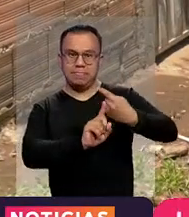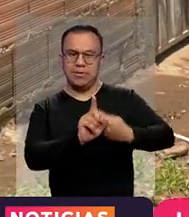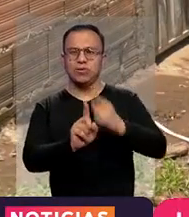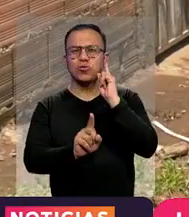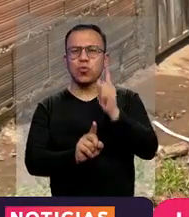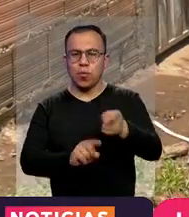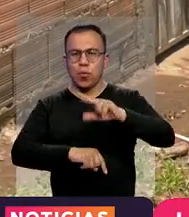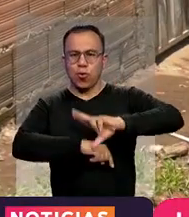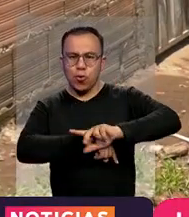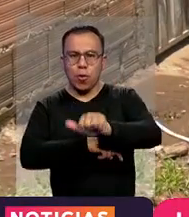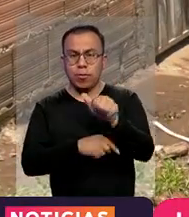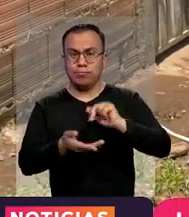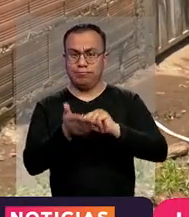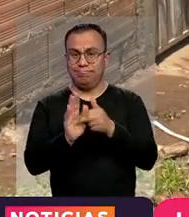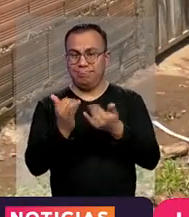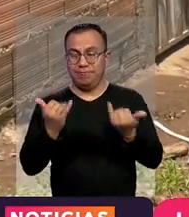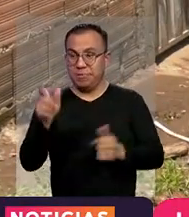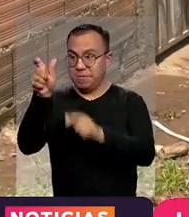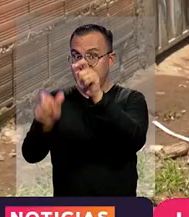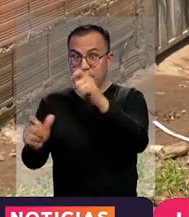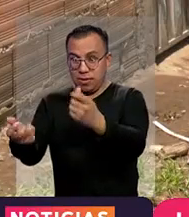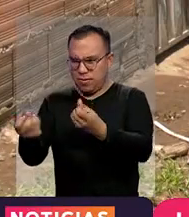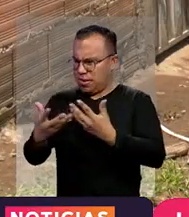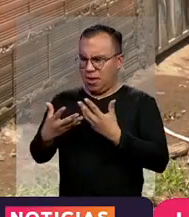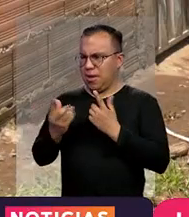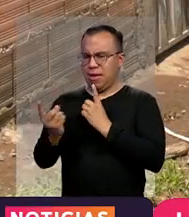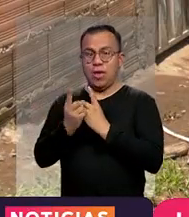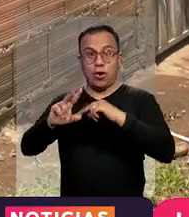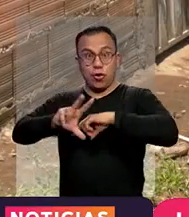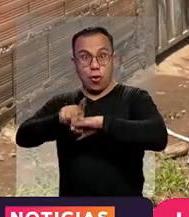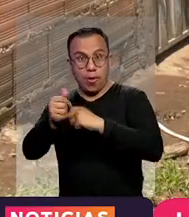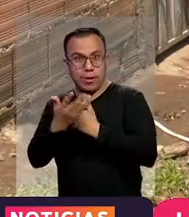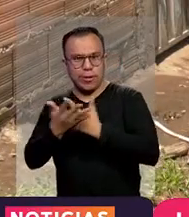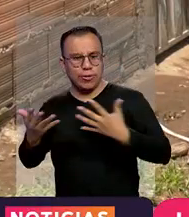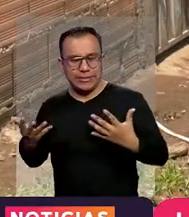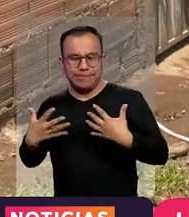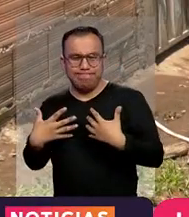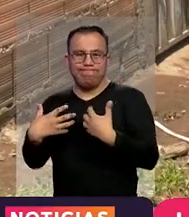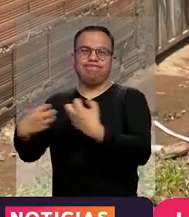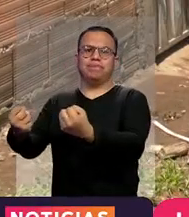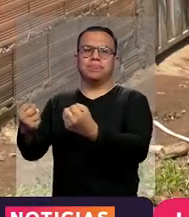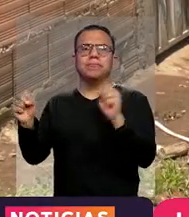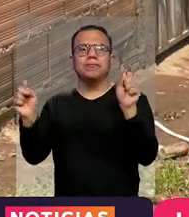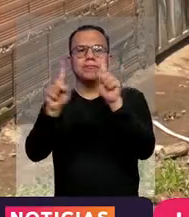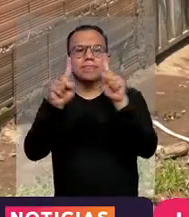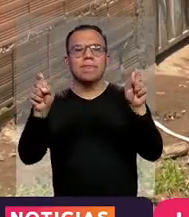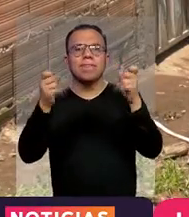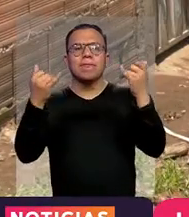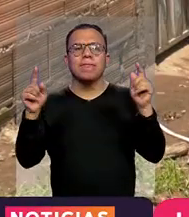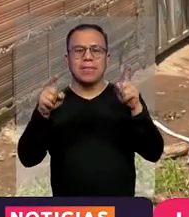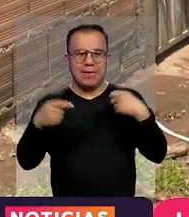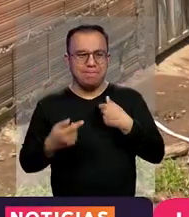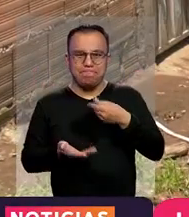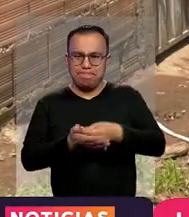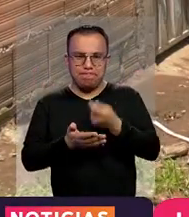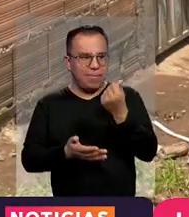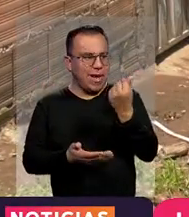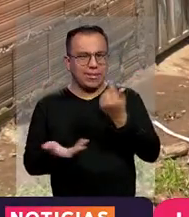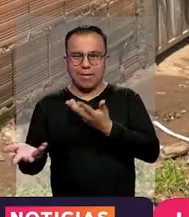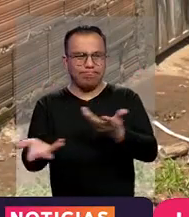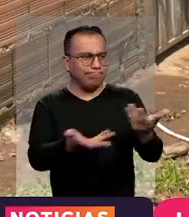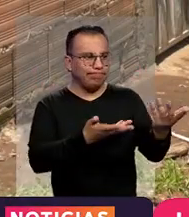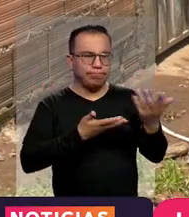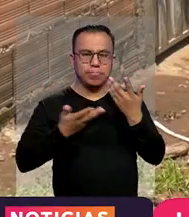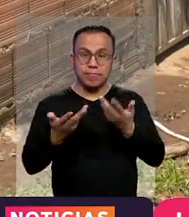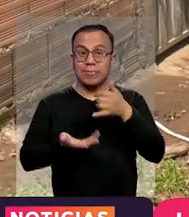víctima de robo. No solamente los ladrones le robaron sus pertenencias, sino también el tema con el sustento, cómo trabajaba él,